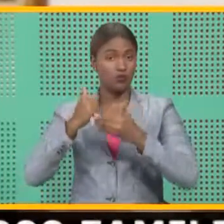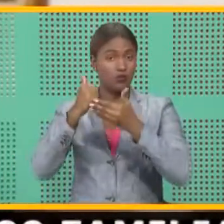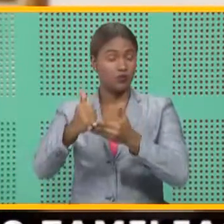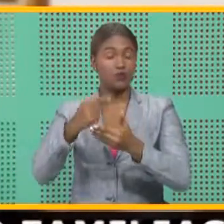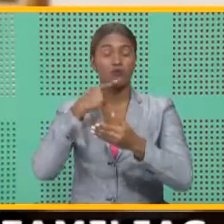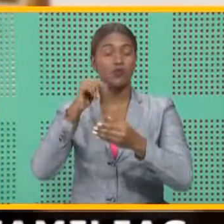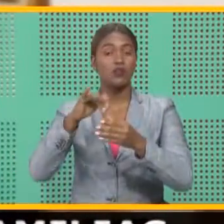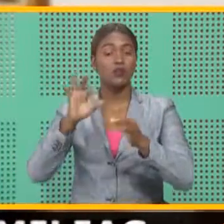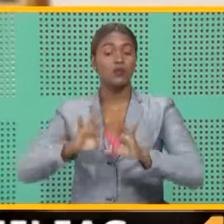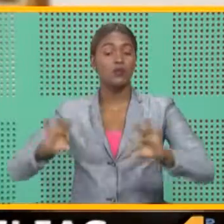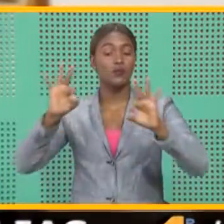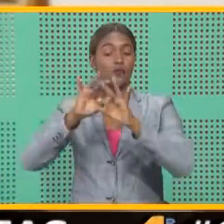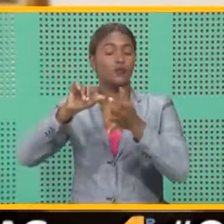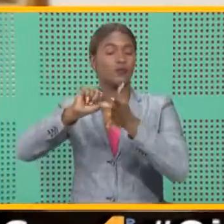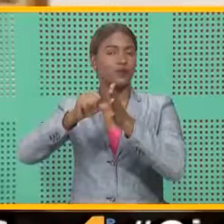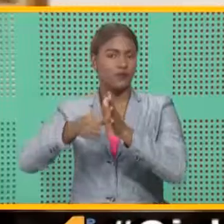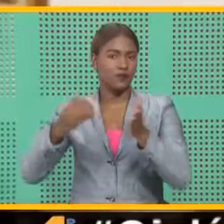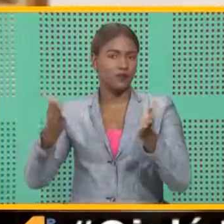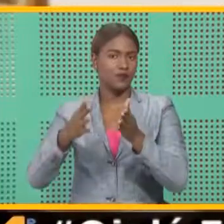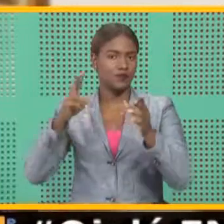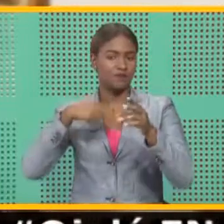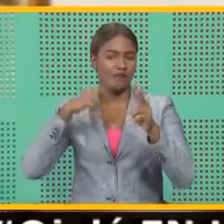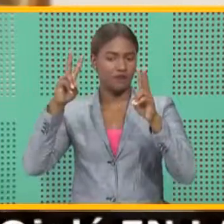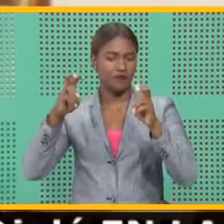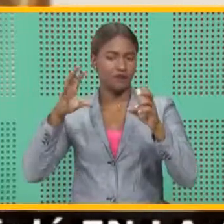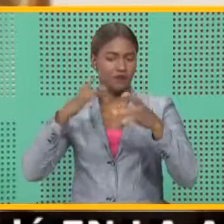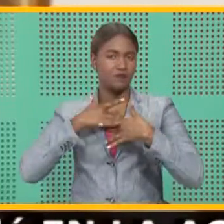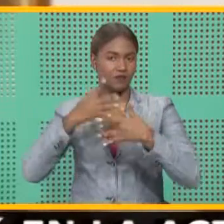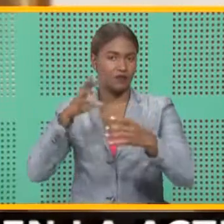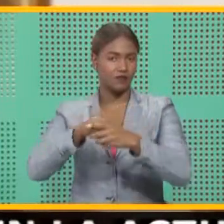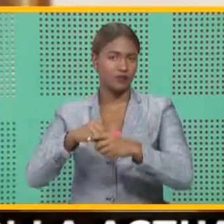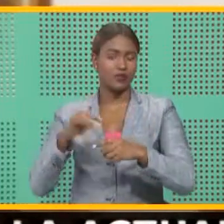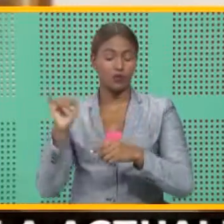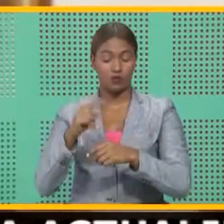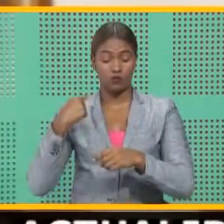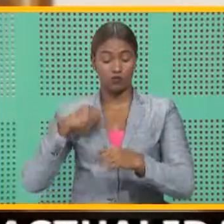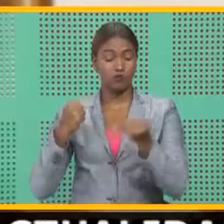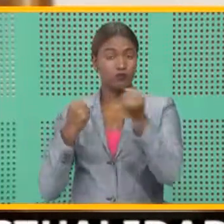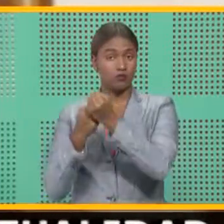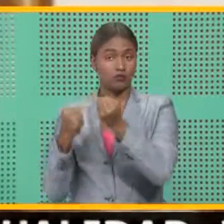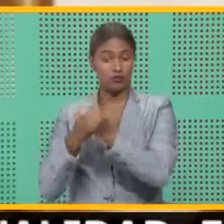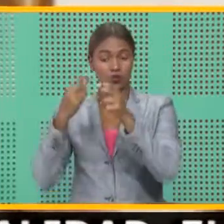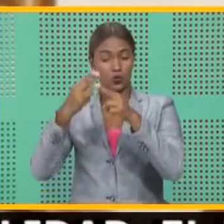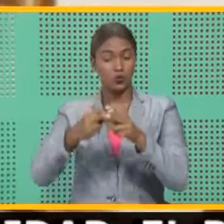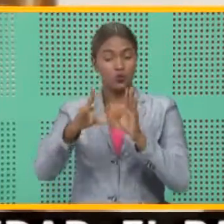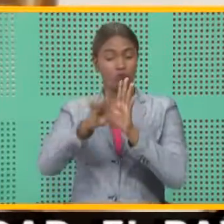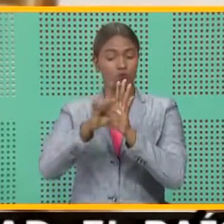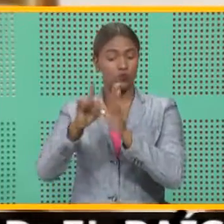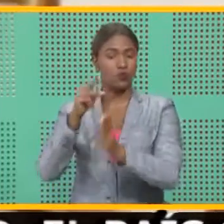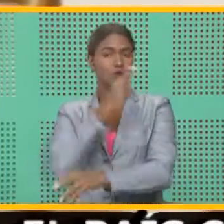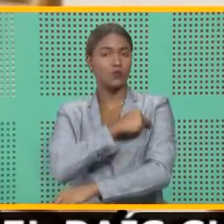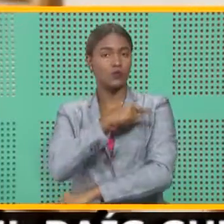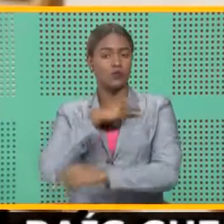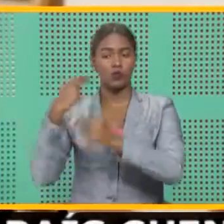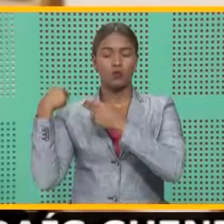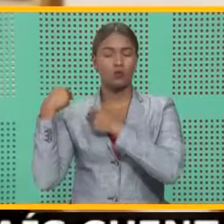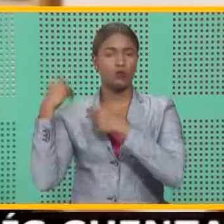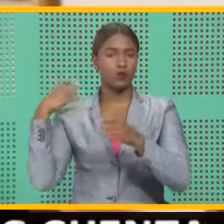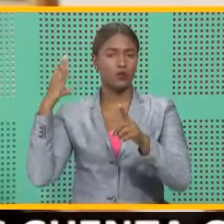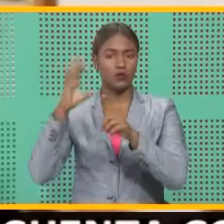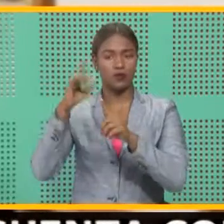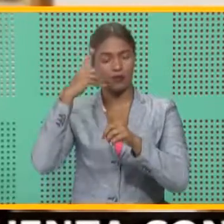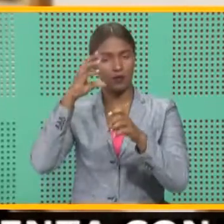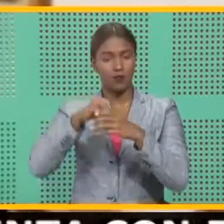un factor clave en este sentido. Y estamos reforzando, nombrando en los hospitales un encargado para